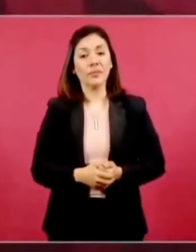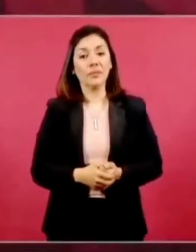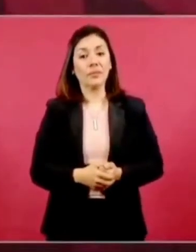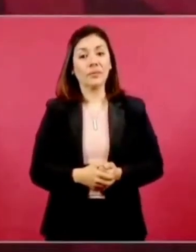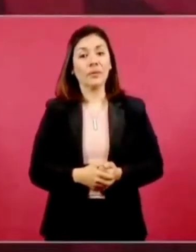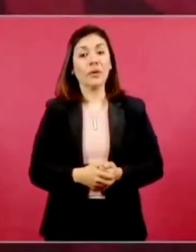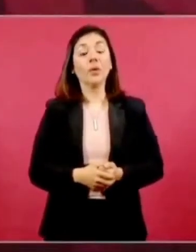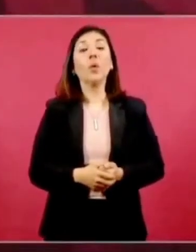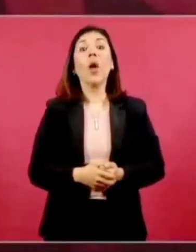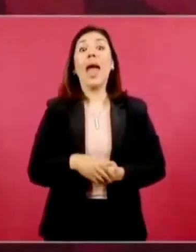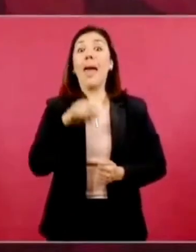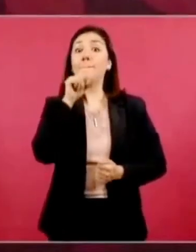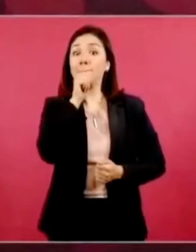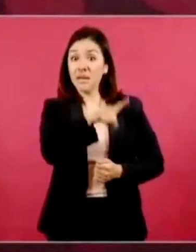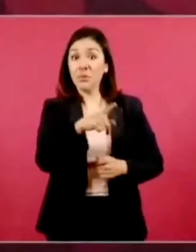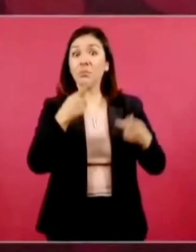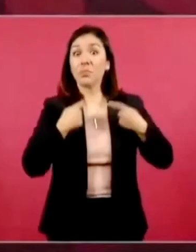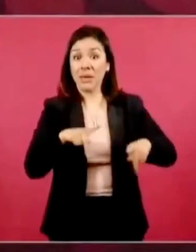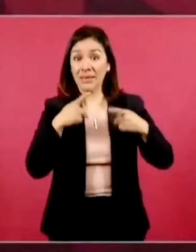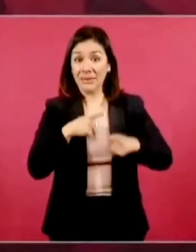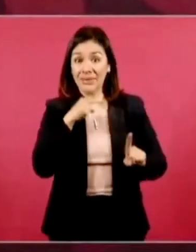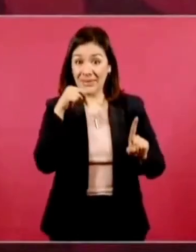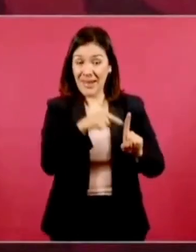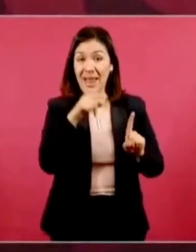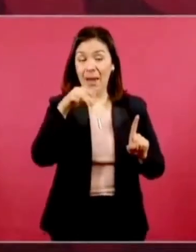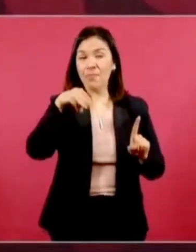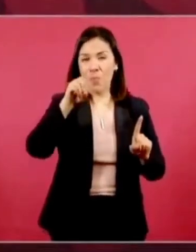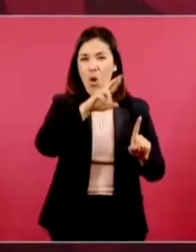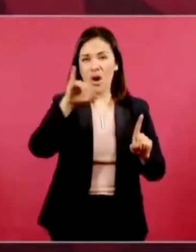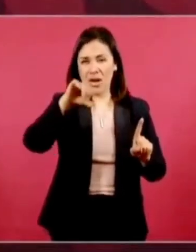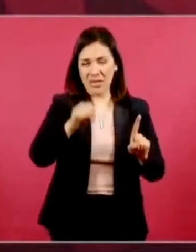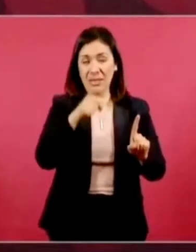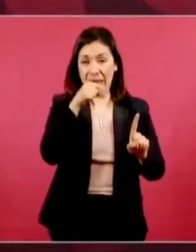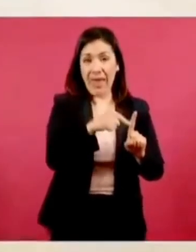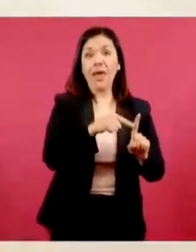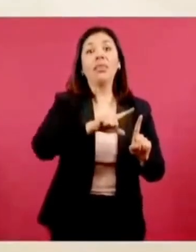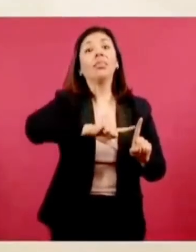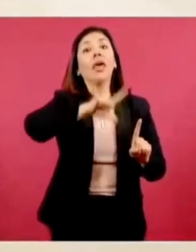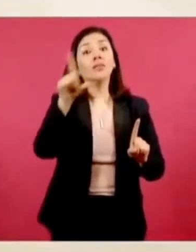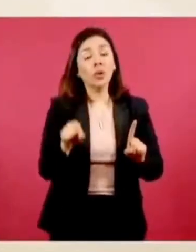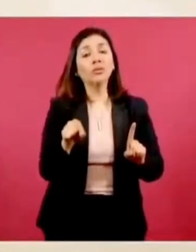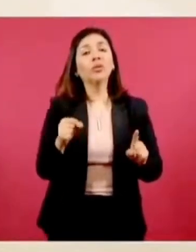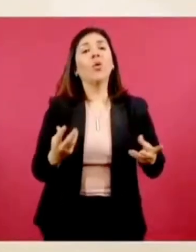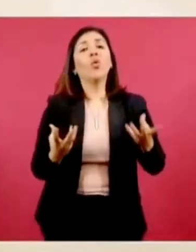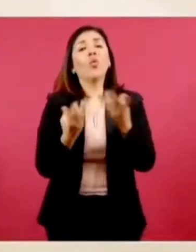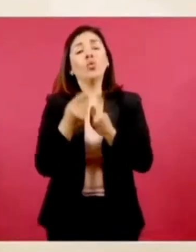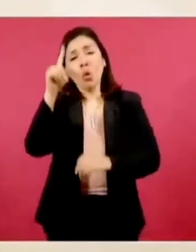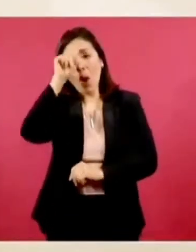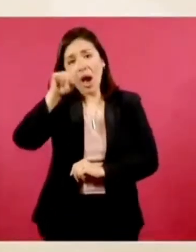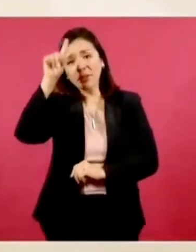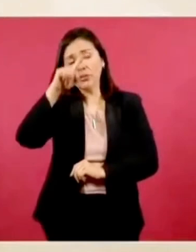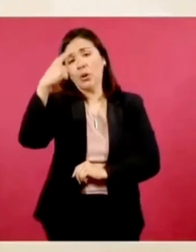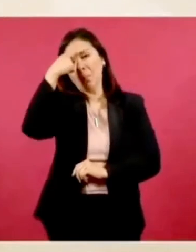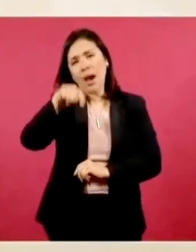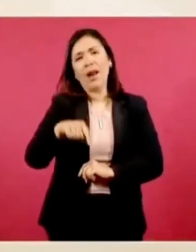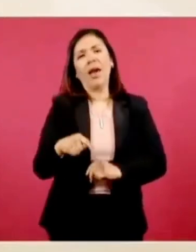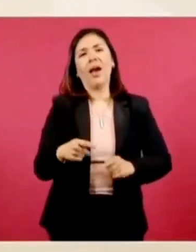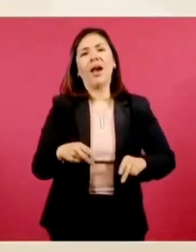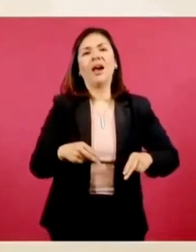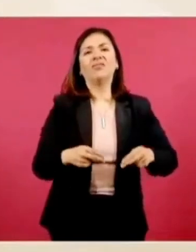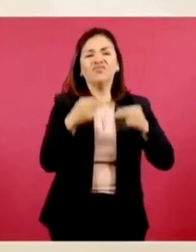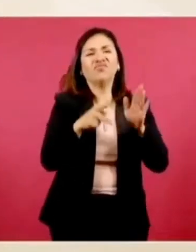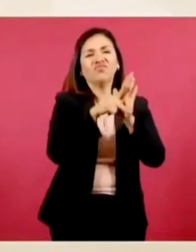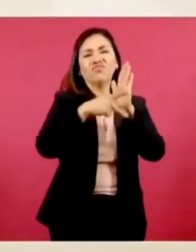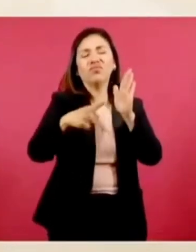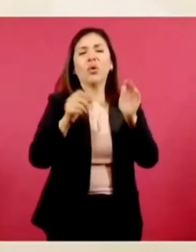Por cierto, él fue después también asesor en publicidad de